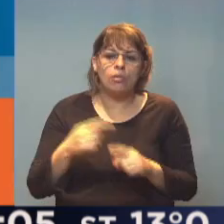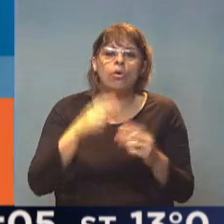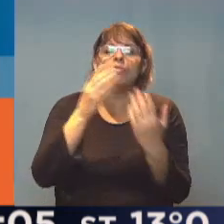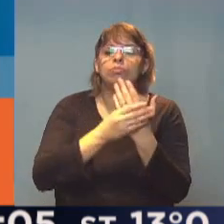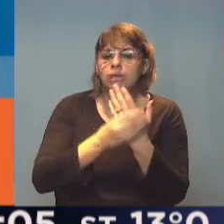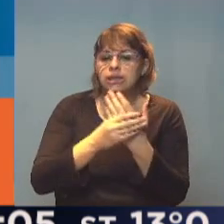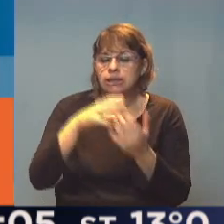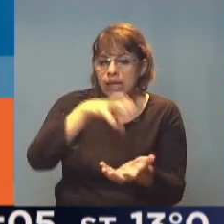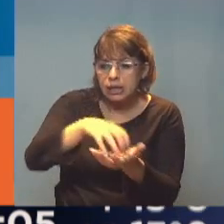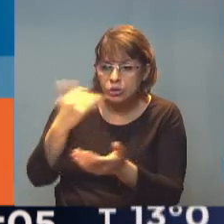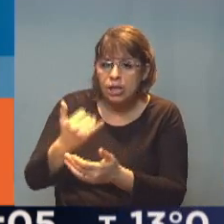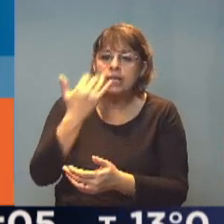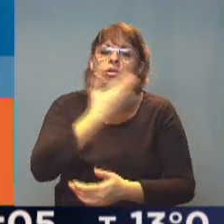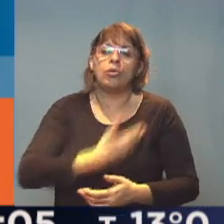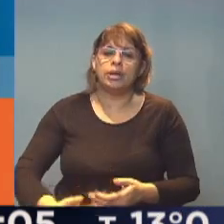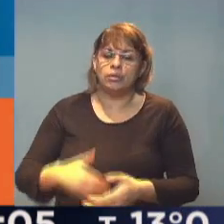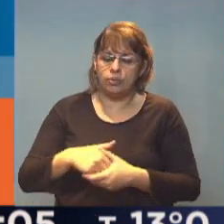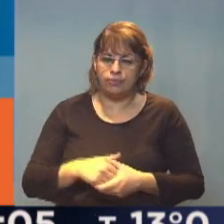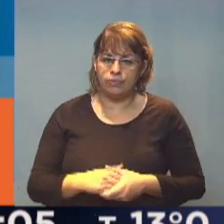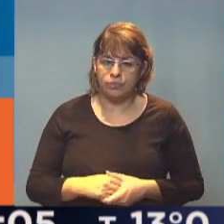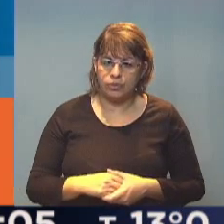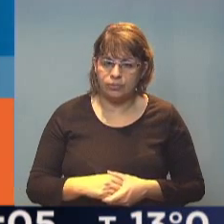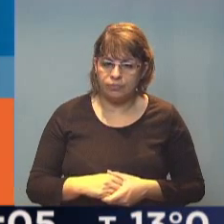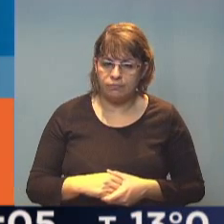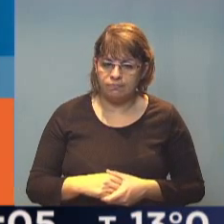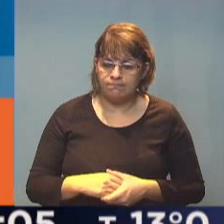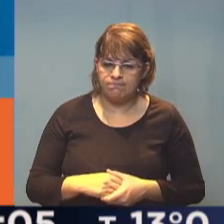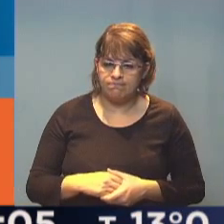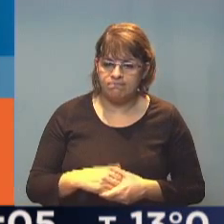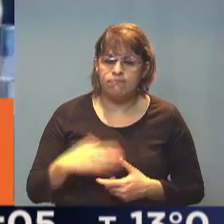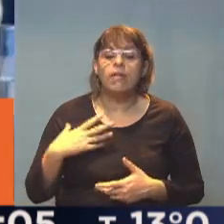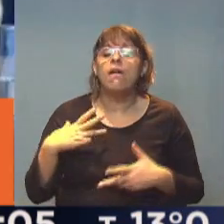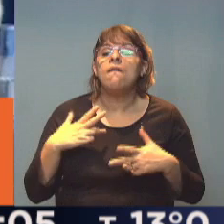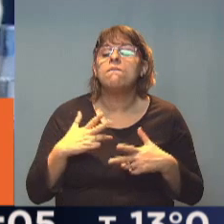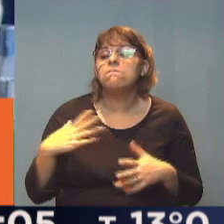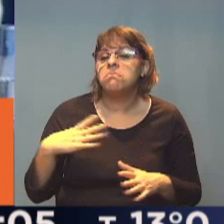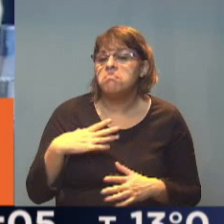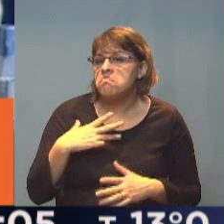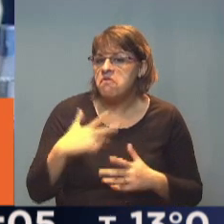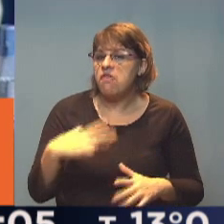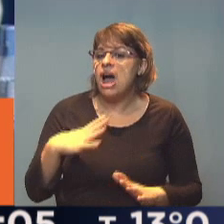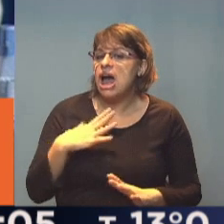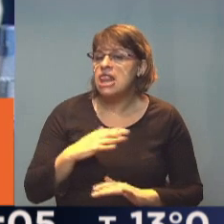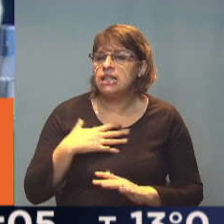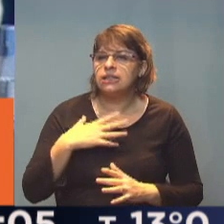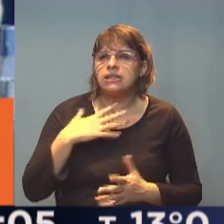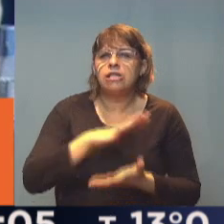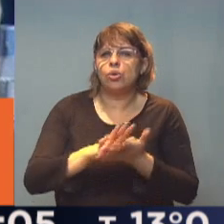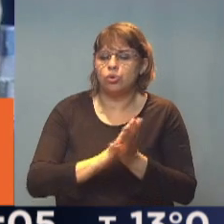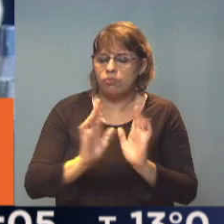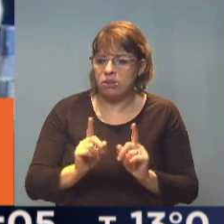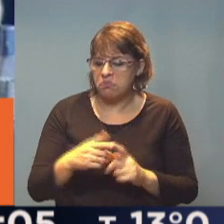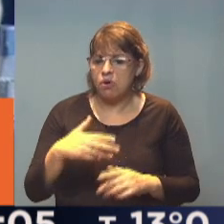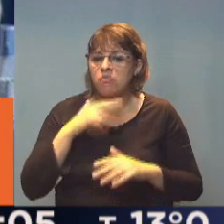tiene hoy el Poder Ejecutivo. No hay una definición en ese sentido y sí podemos desmentir, como lo hemos dicho ya en otros